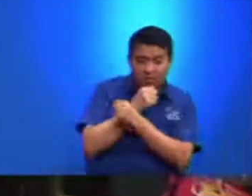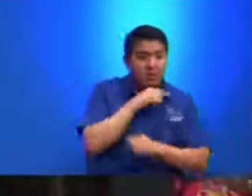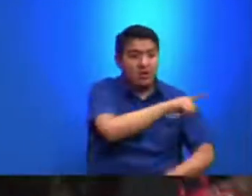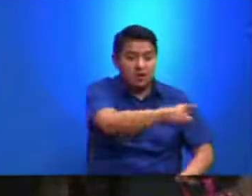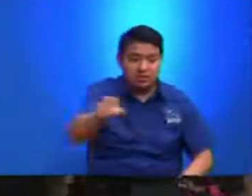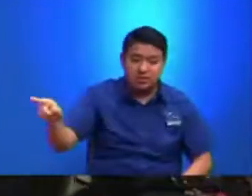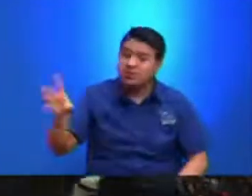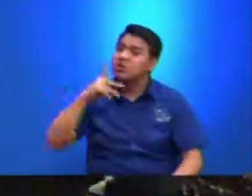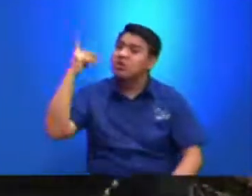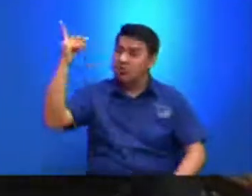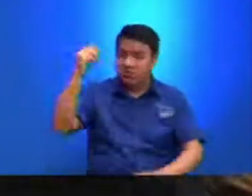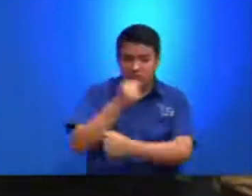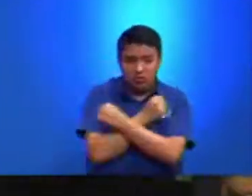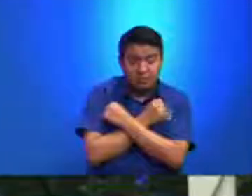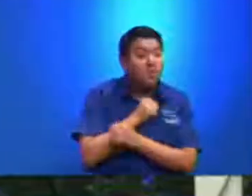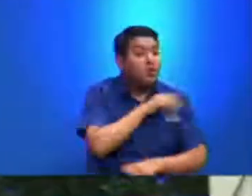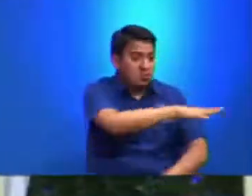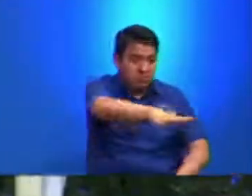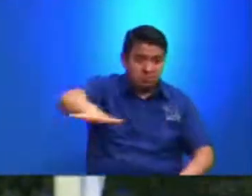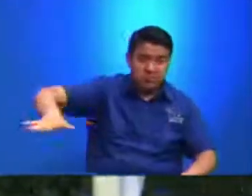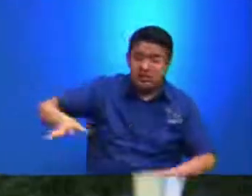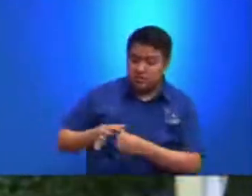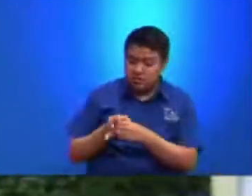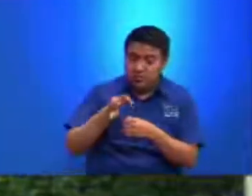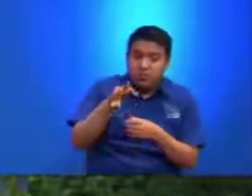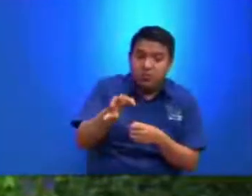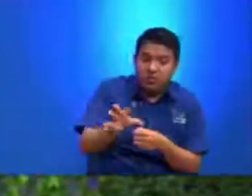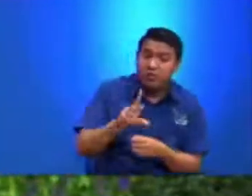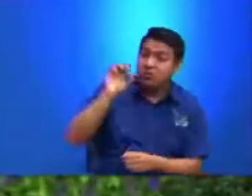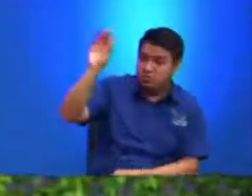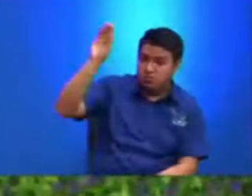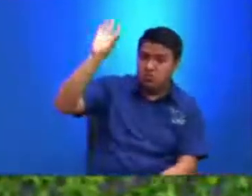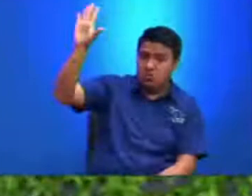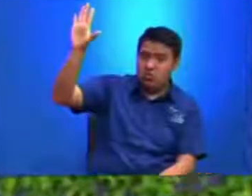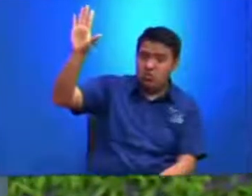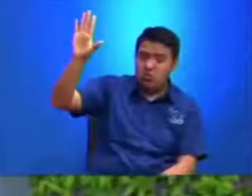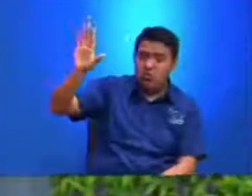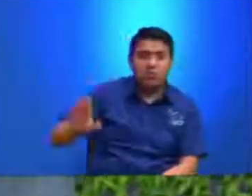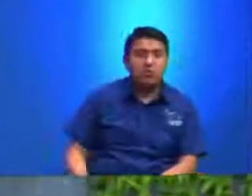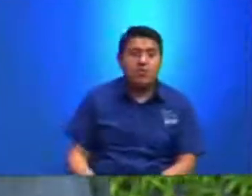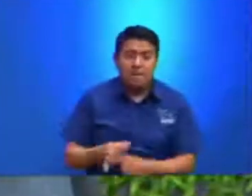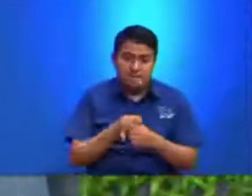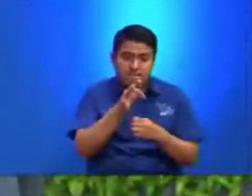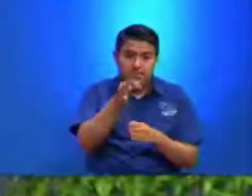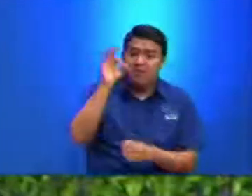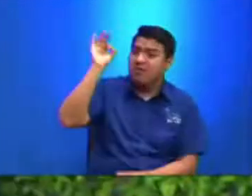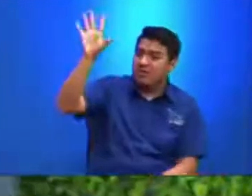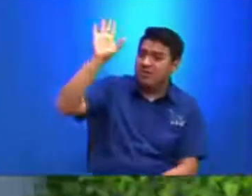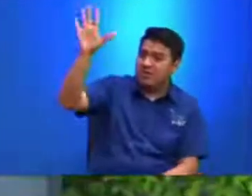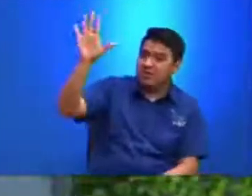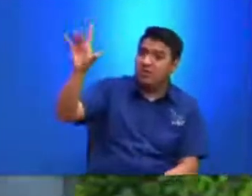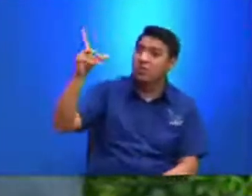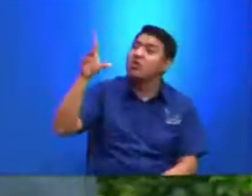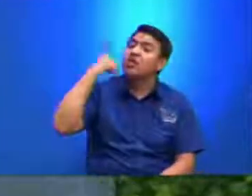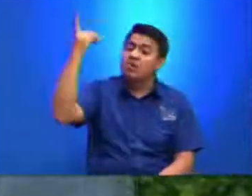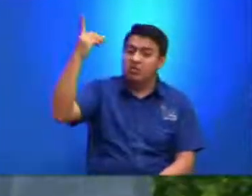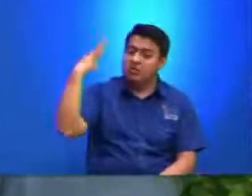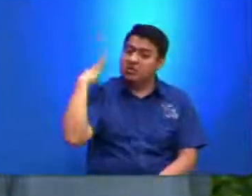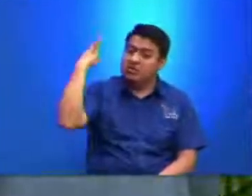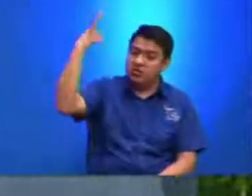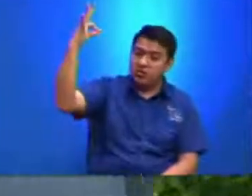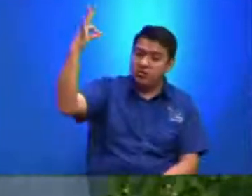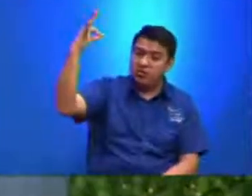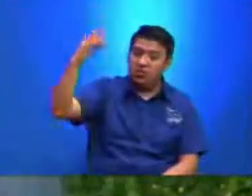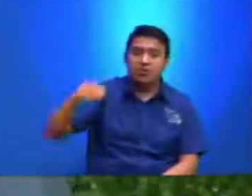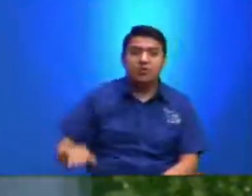los ama, es pueblo bendito de Dios. Es el pueblo bendito que Dios escogió. Desde